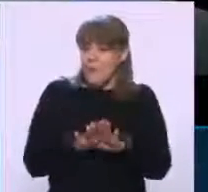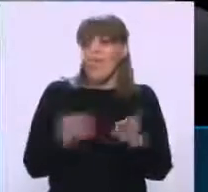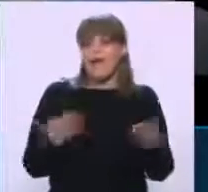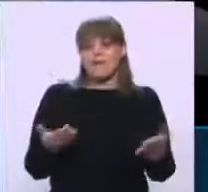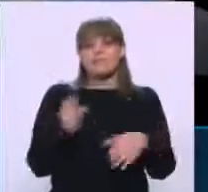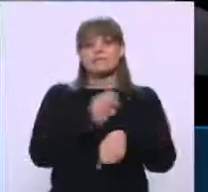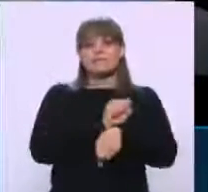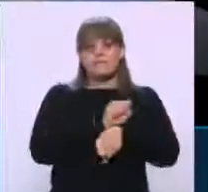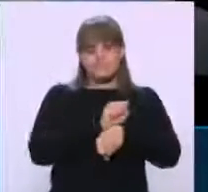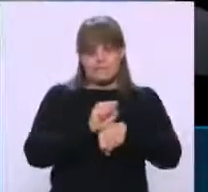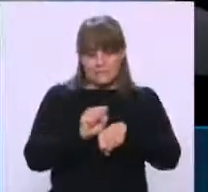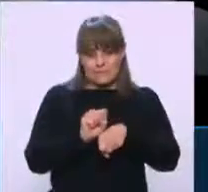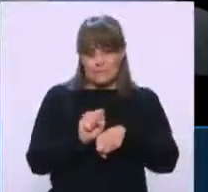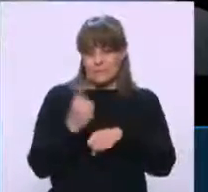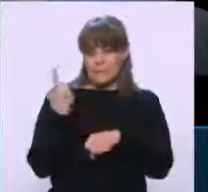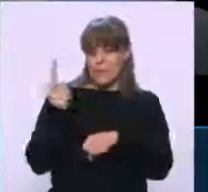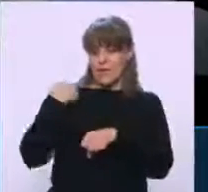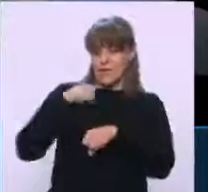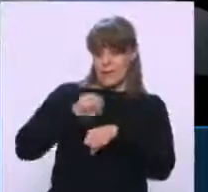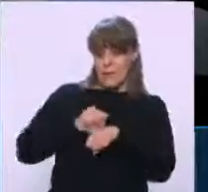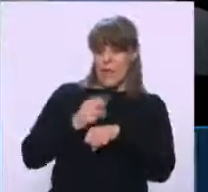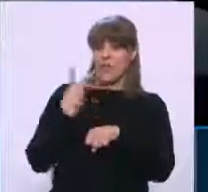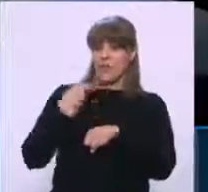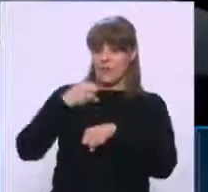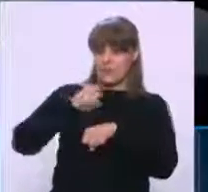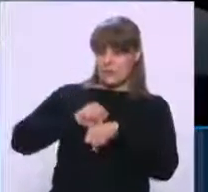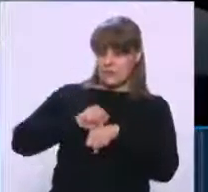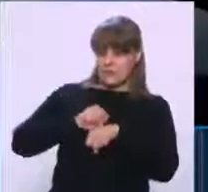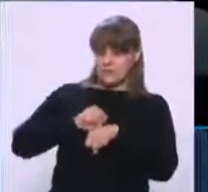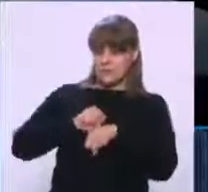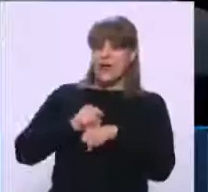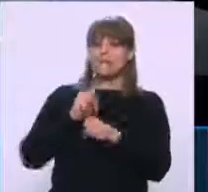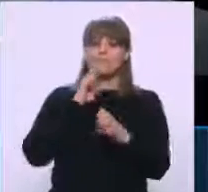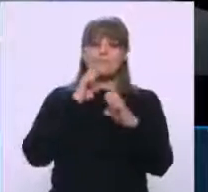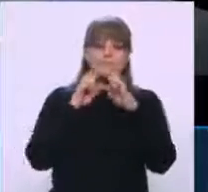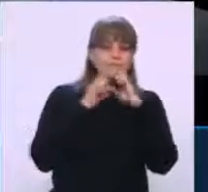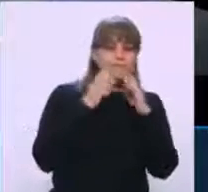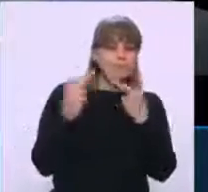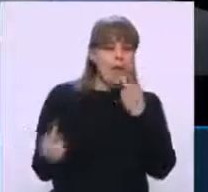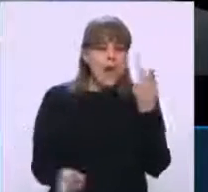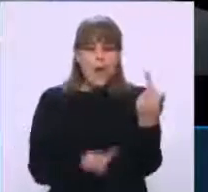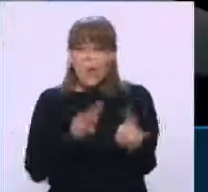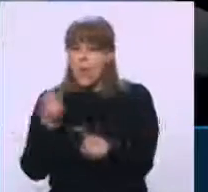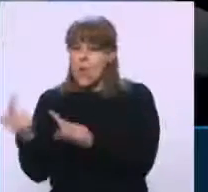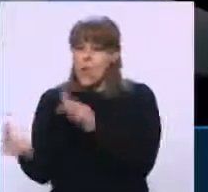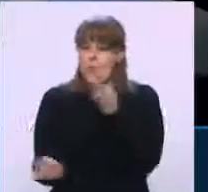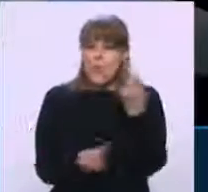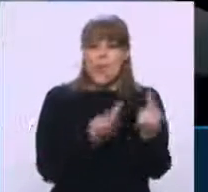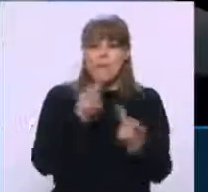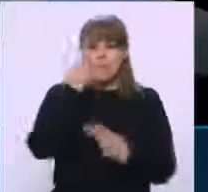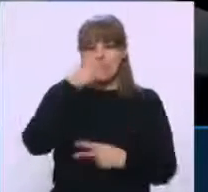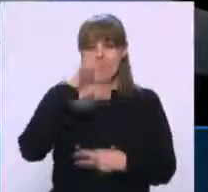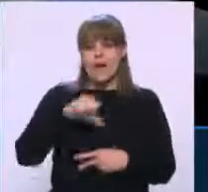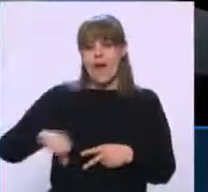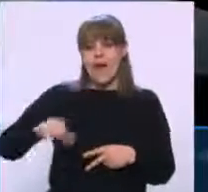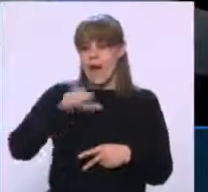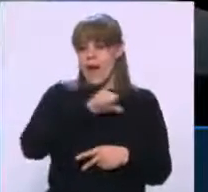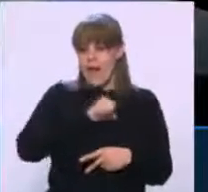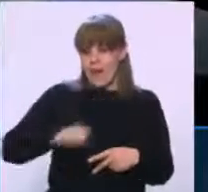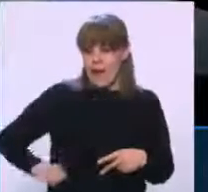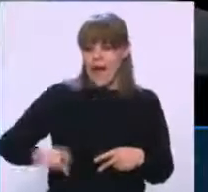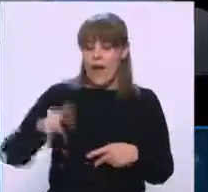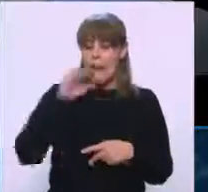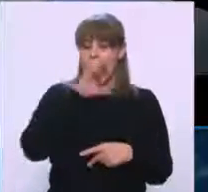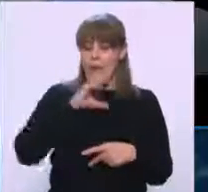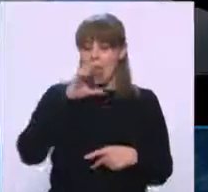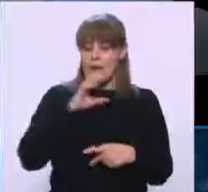muy sencillo. La semana pasada y antepasada se publicaron encuestas para la alcaldía de Aguascalientes. Y para